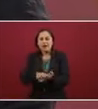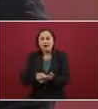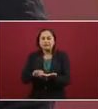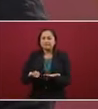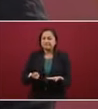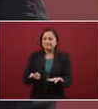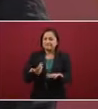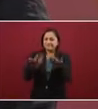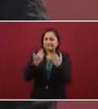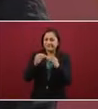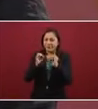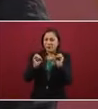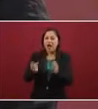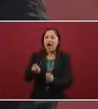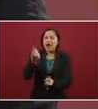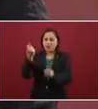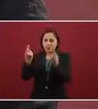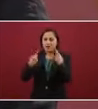sacar dinero